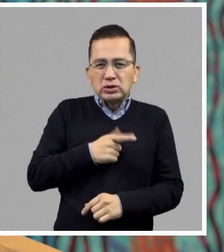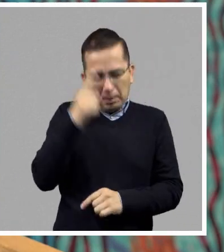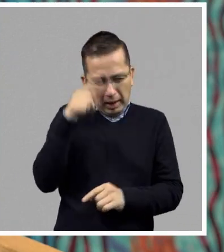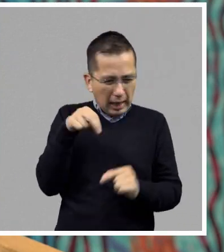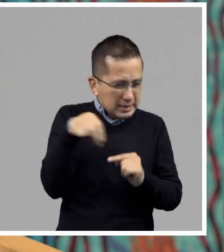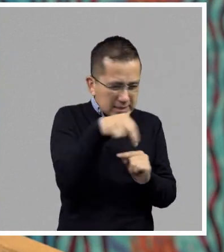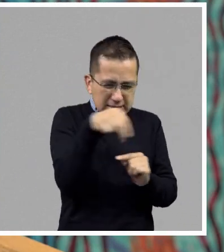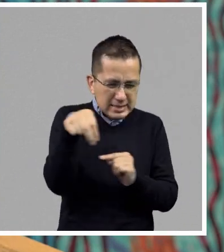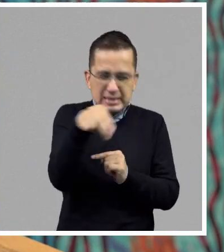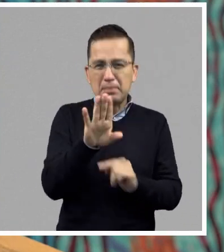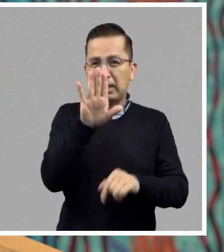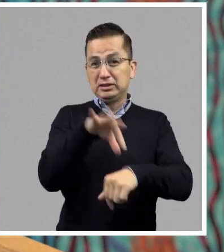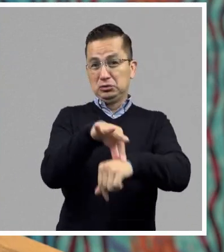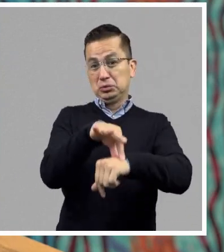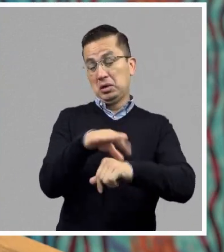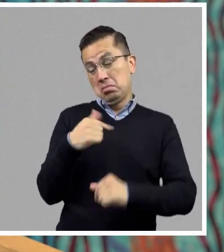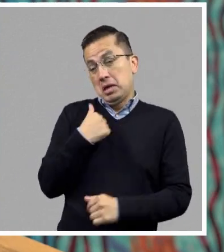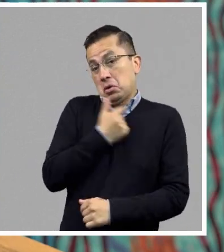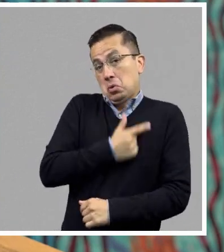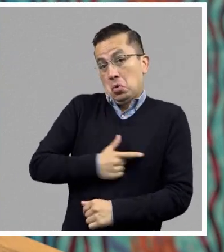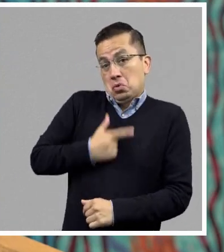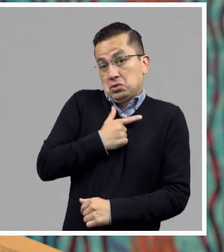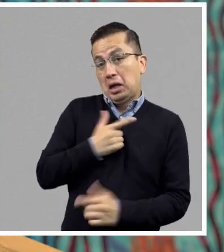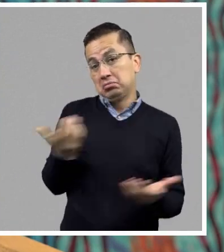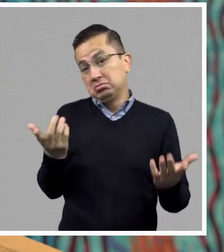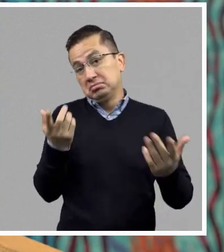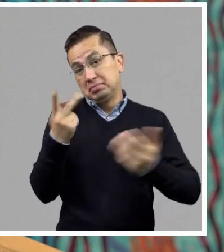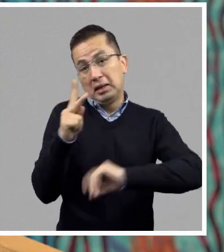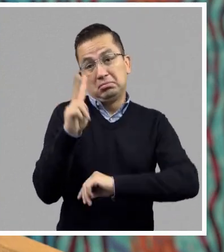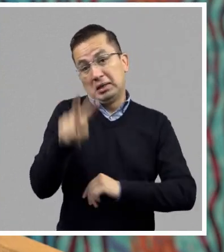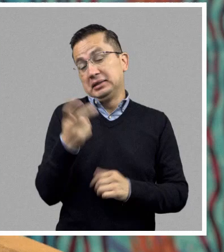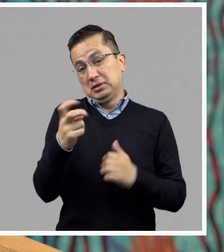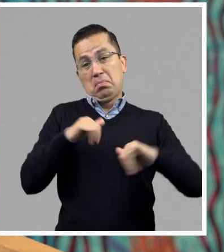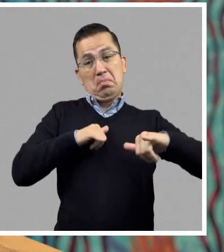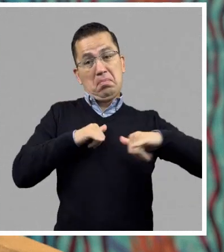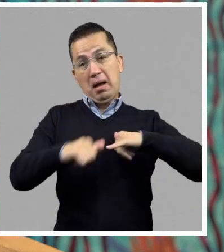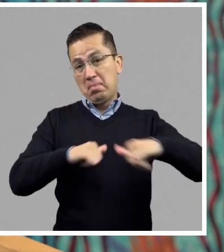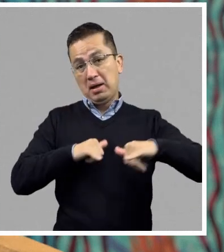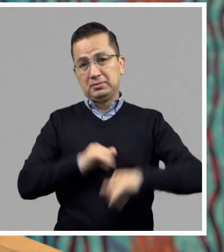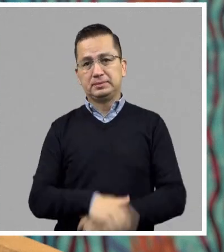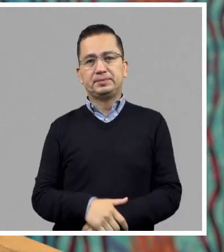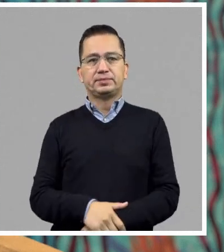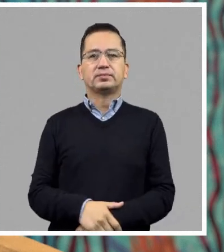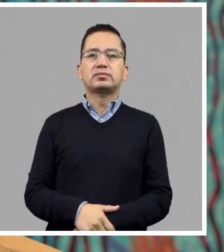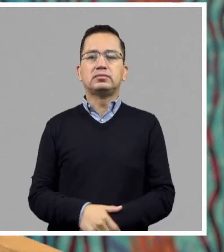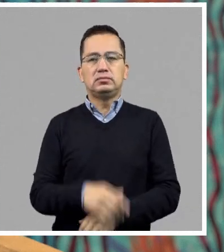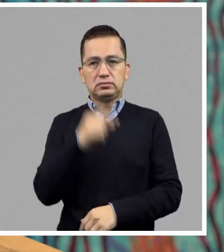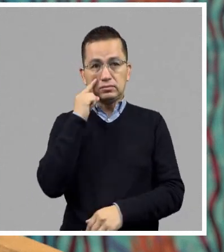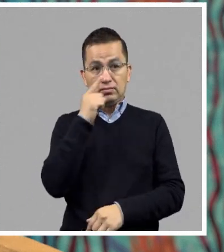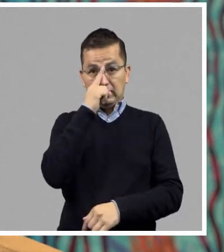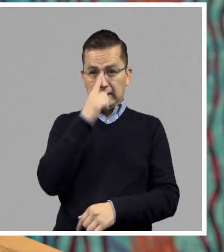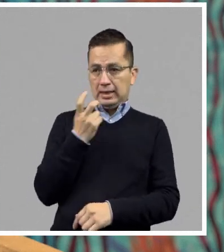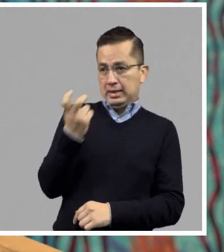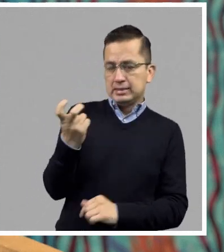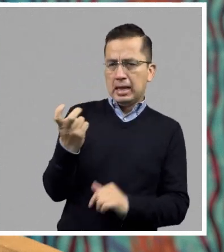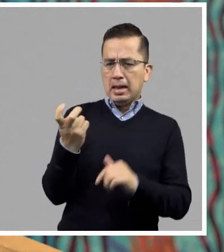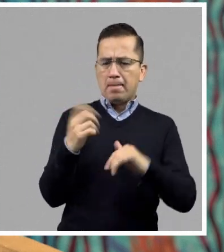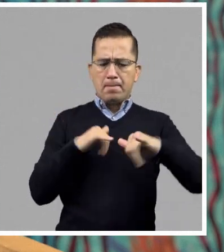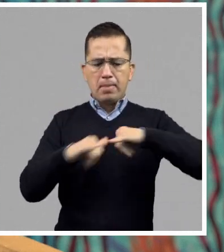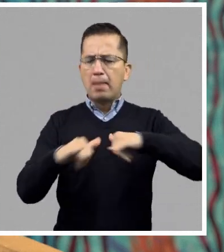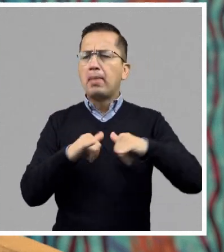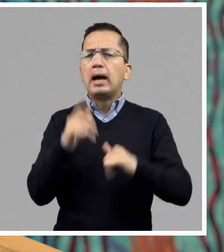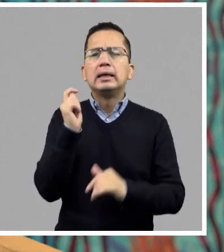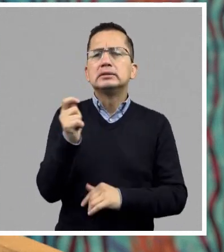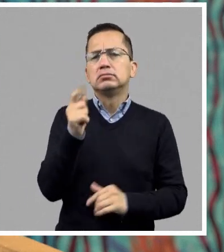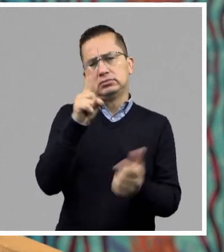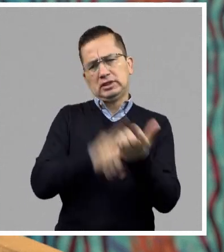la altura o sea en fin a mí sí me gusta que sea Dinámico Pero bueno digamos mapas al fin Este es un mapa de papel digo lo podemos